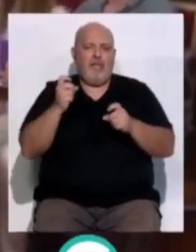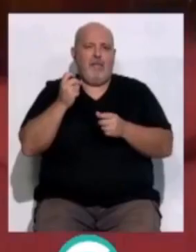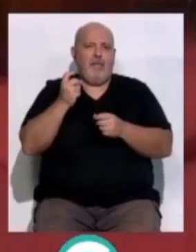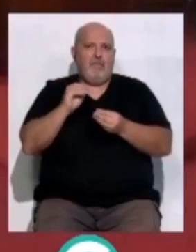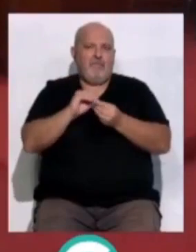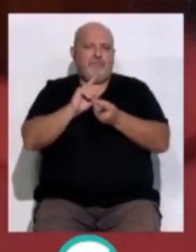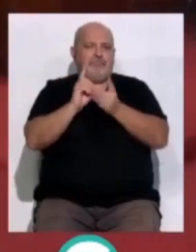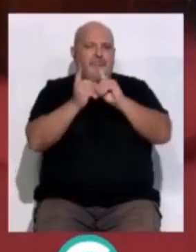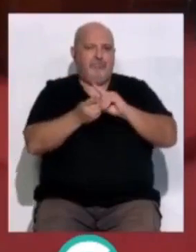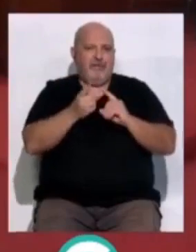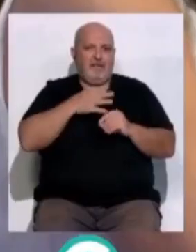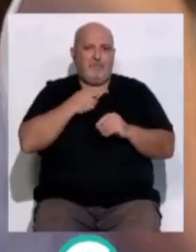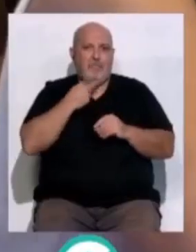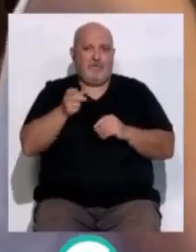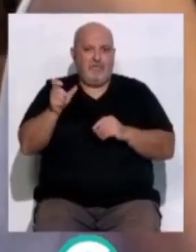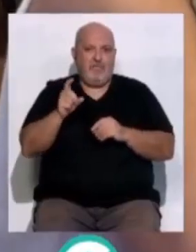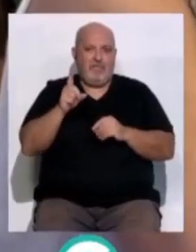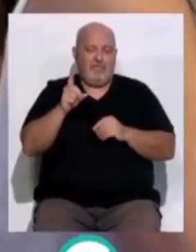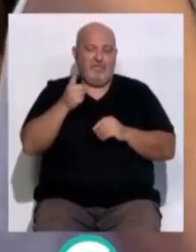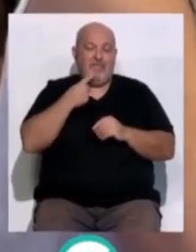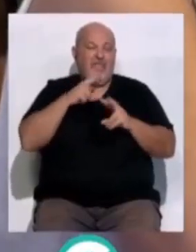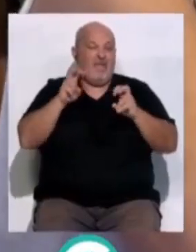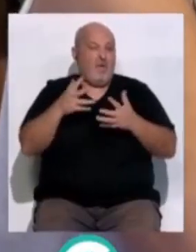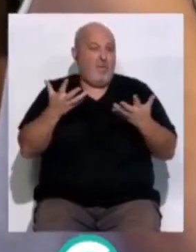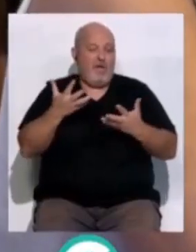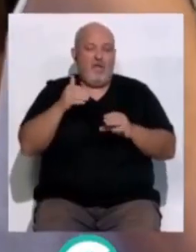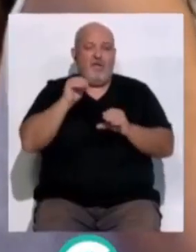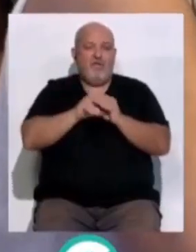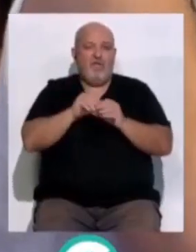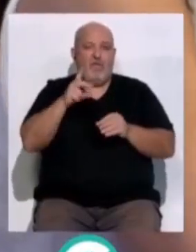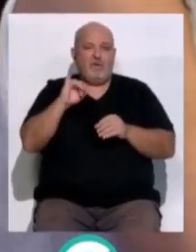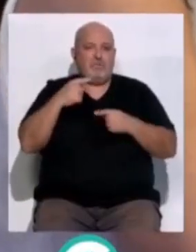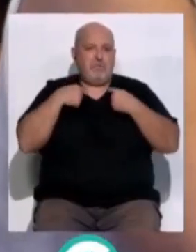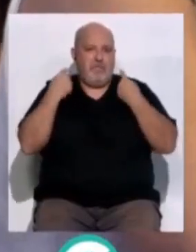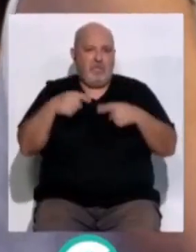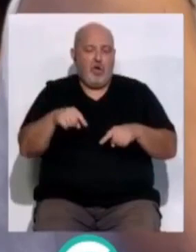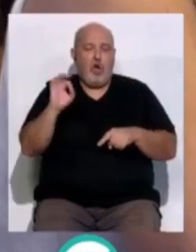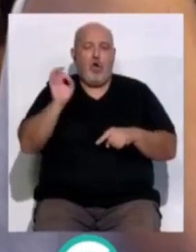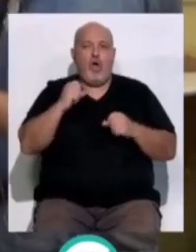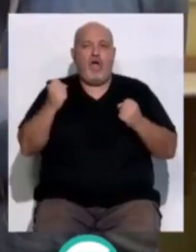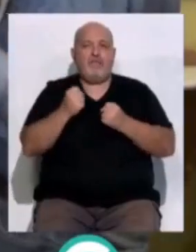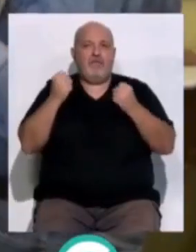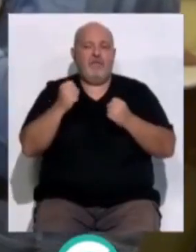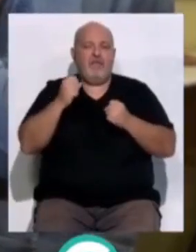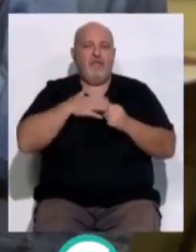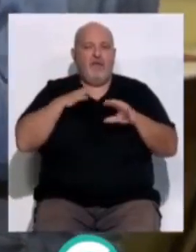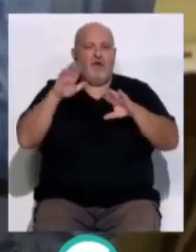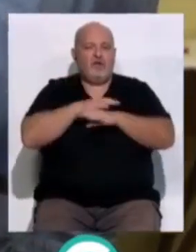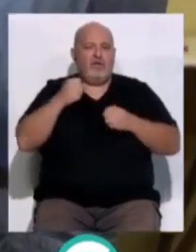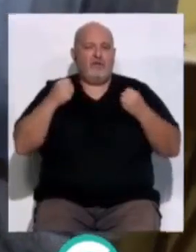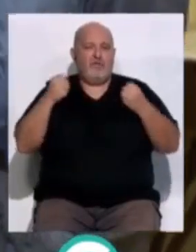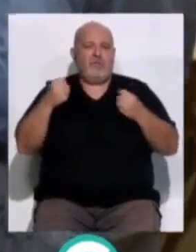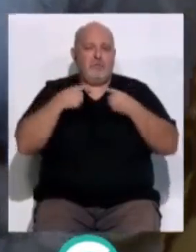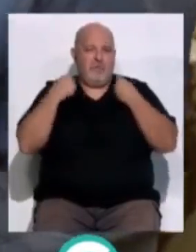portavoz, David de la Cruz. Entre las renuncias han señalado los fondos EDUSIS perdidos o las actividades de la noche del trofeo. Y